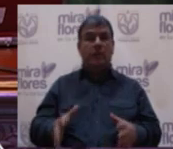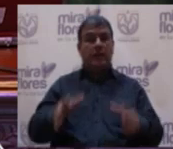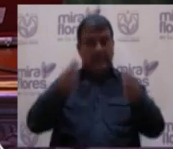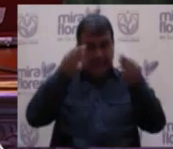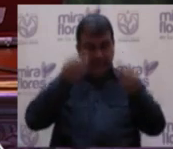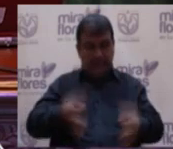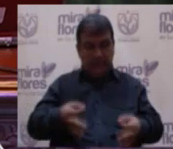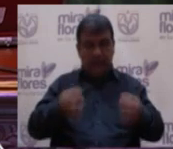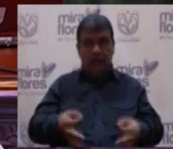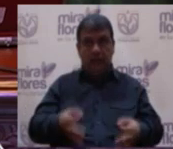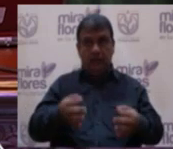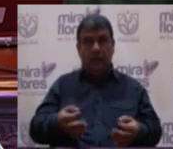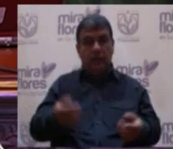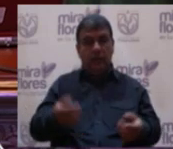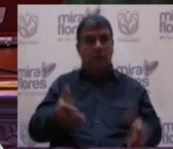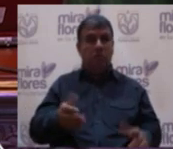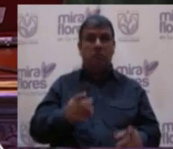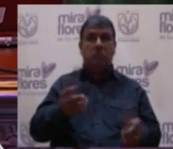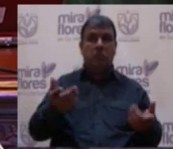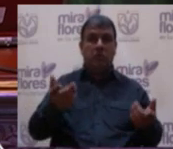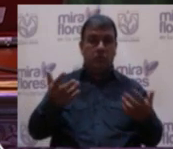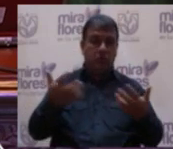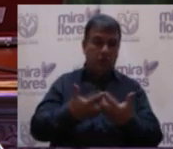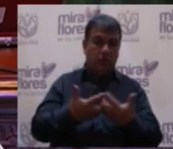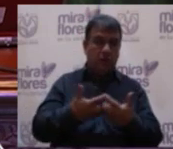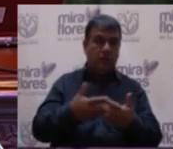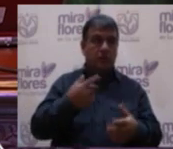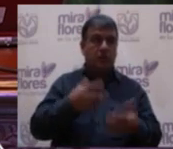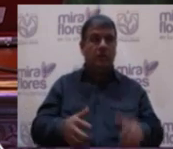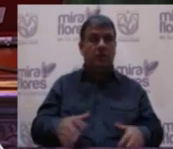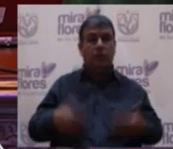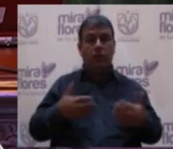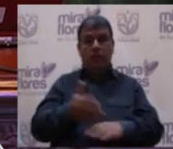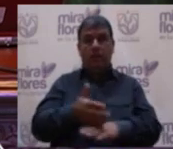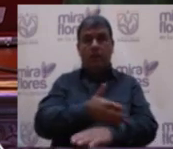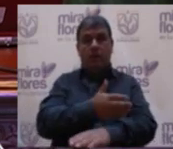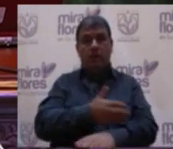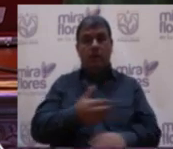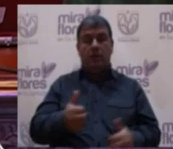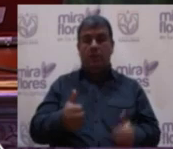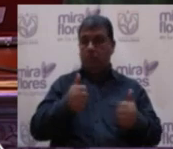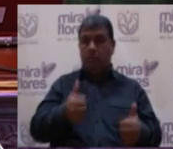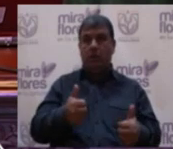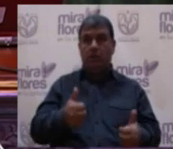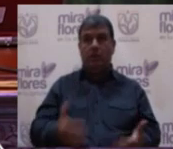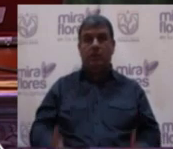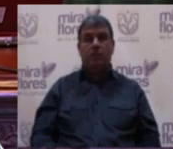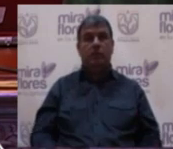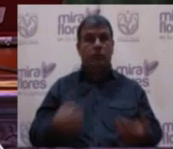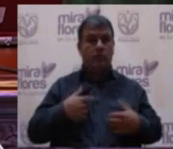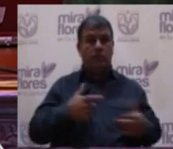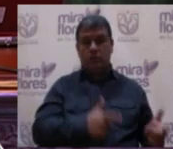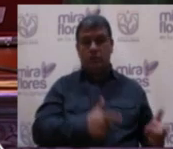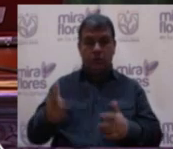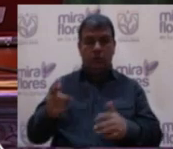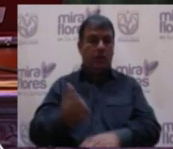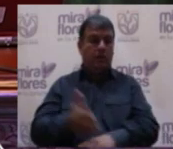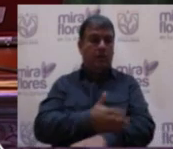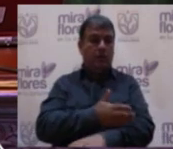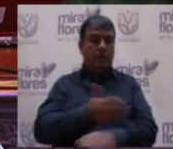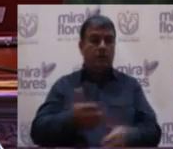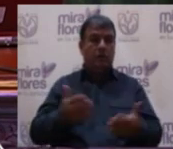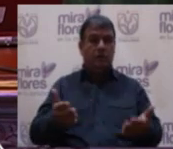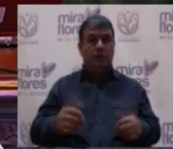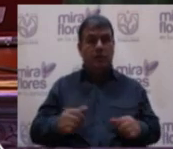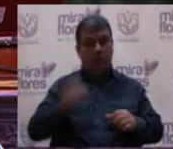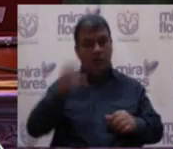de decisiones adecuada. Si hay algo que se puede mejorar, en buena hora. Nosotros siempre estamos dispuestos a mejorar las cosas